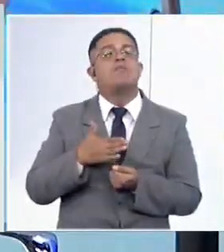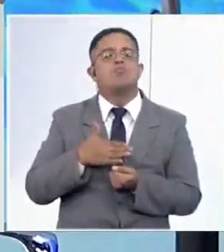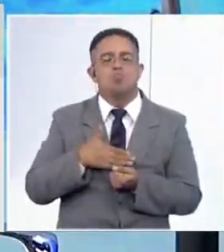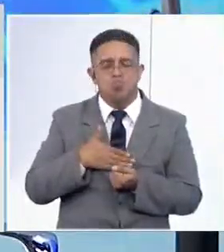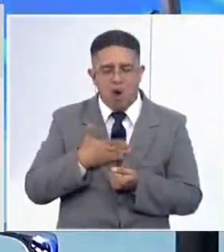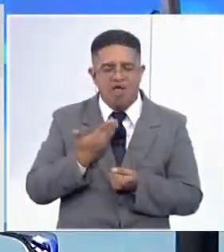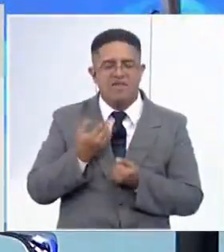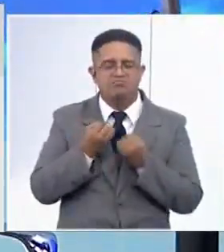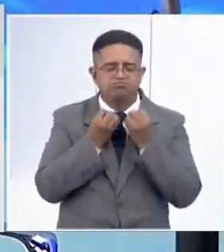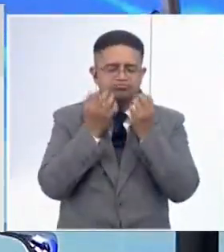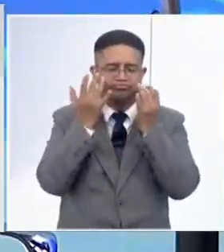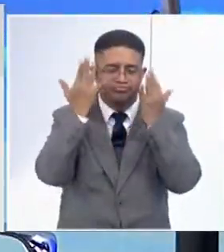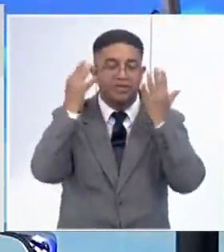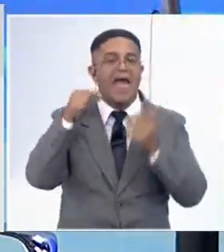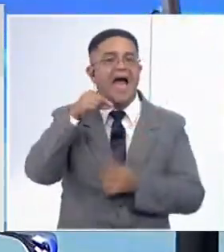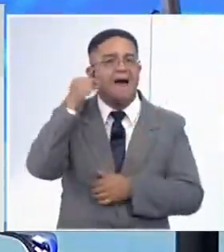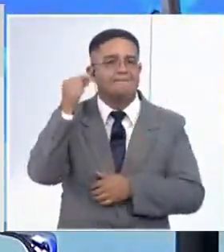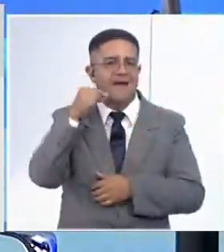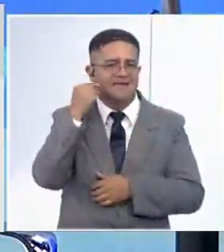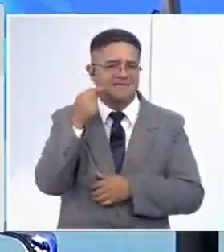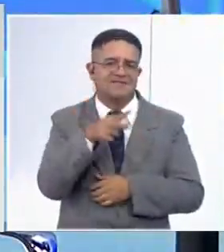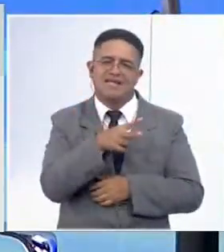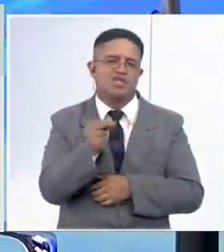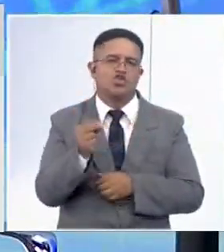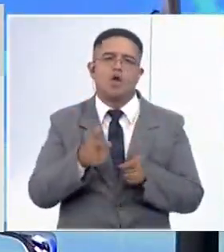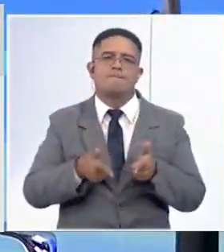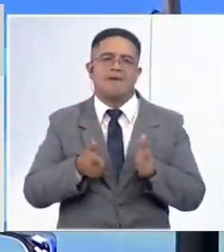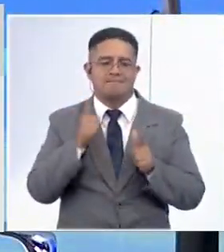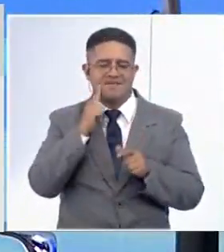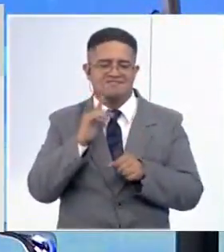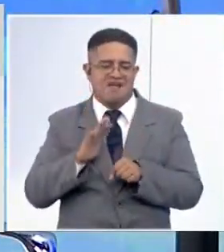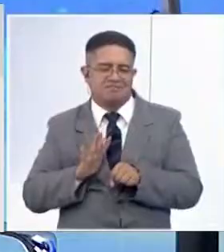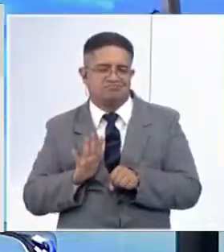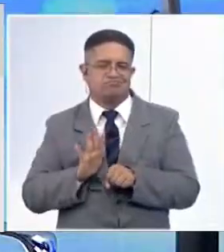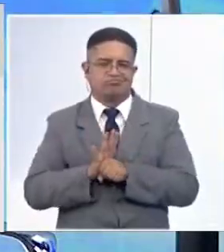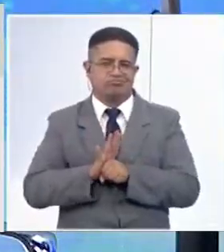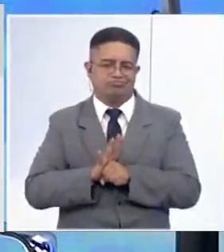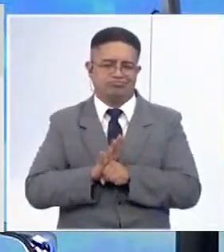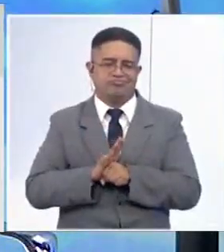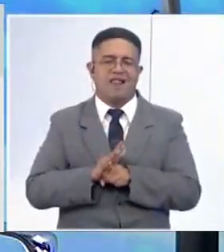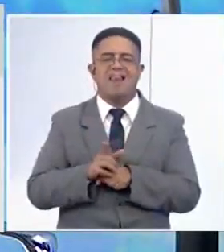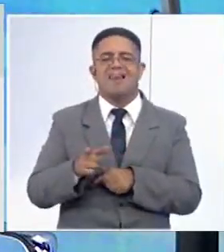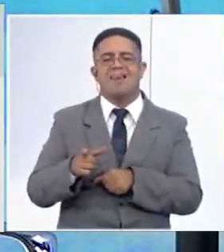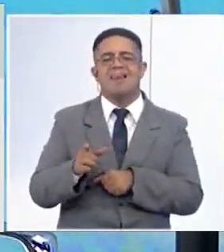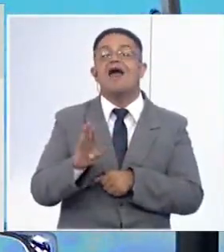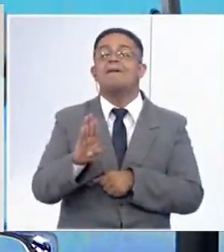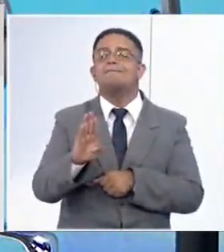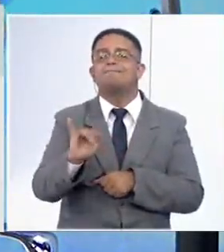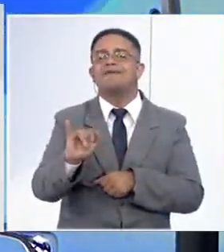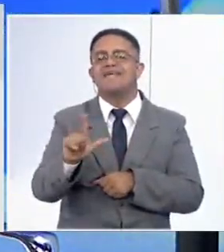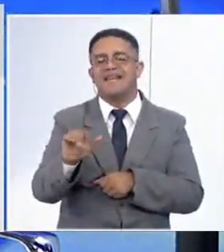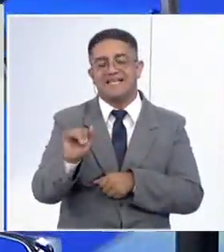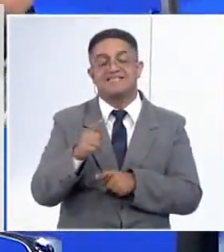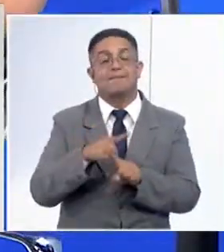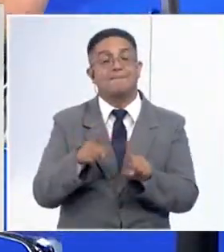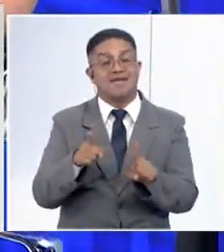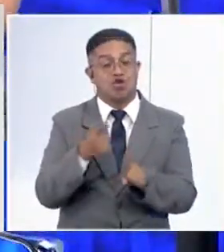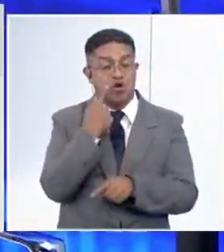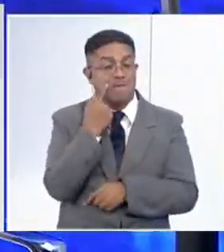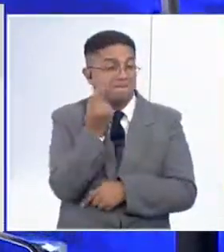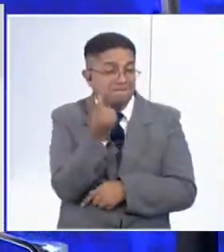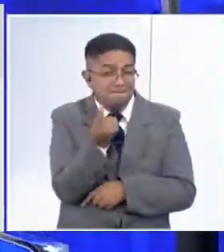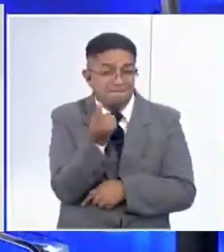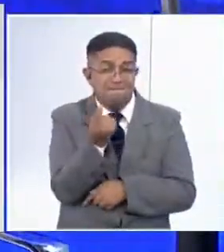siempre y cuando sea un cálculo grande que no permita el paso de la bilis, de las vías biliares intrahepáticas hacia el duodeno. Pero si el cálculo es